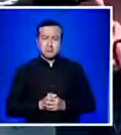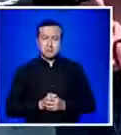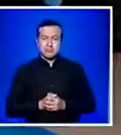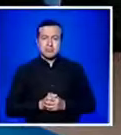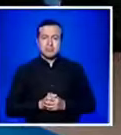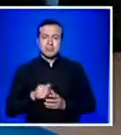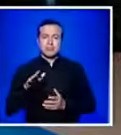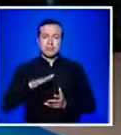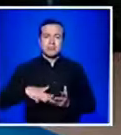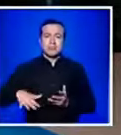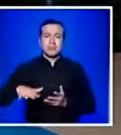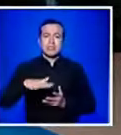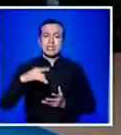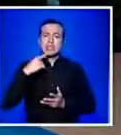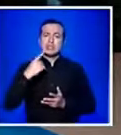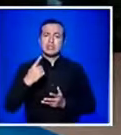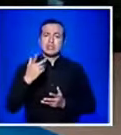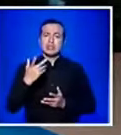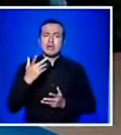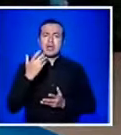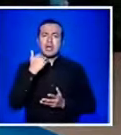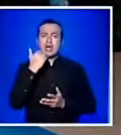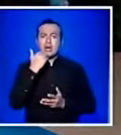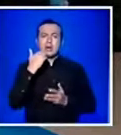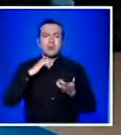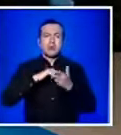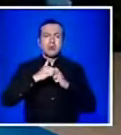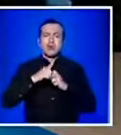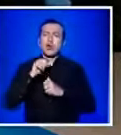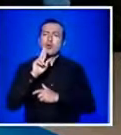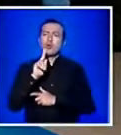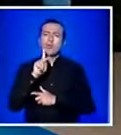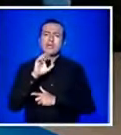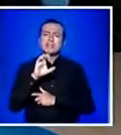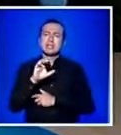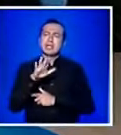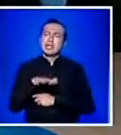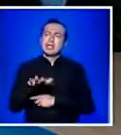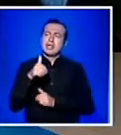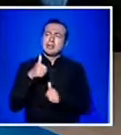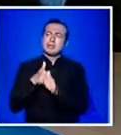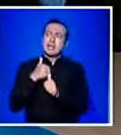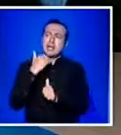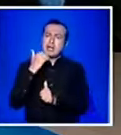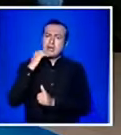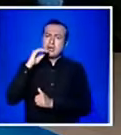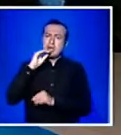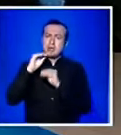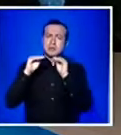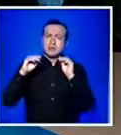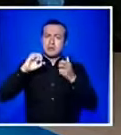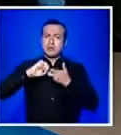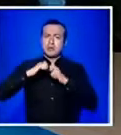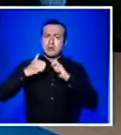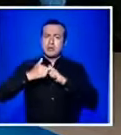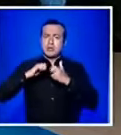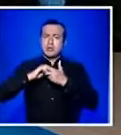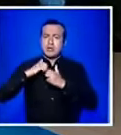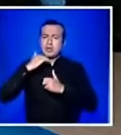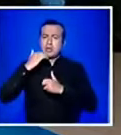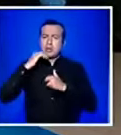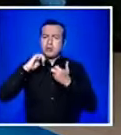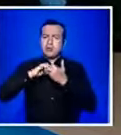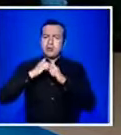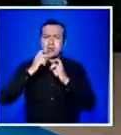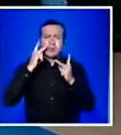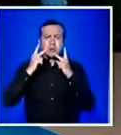En el sector, pero quizás ustedes tienen algún UPC cerca, han intentado comunicar esta problemática que ustedes tienen. Veo